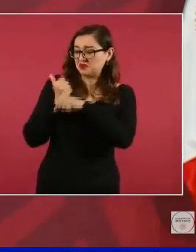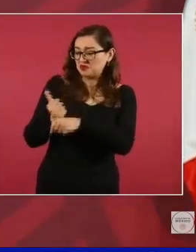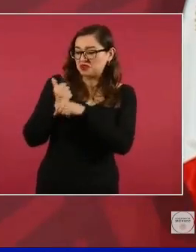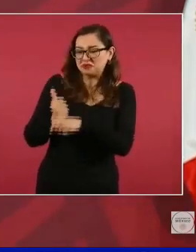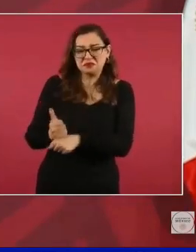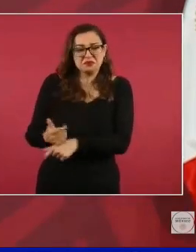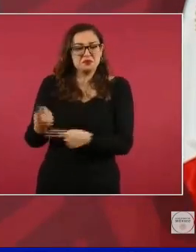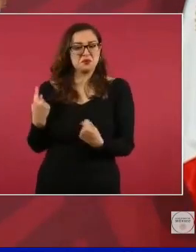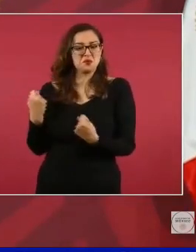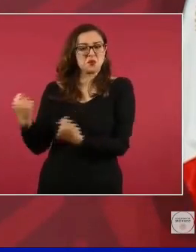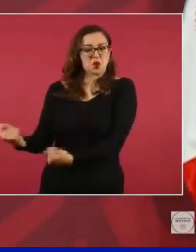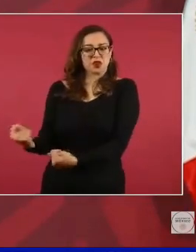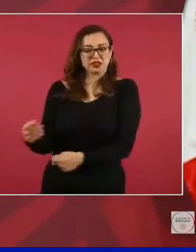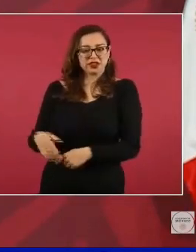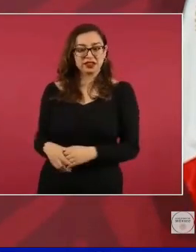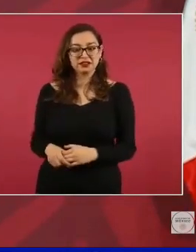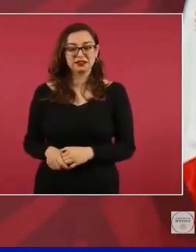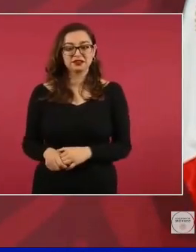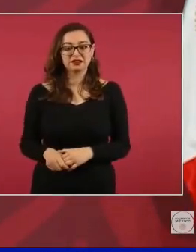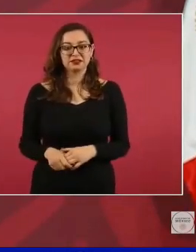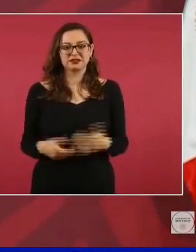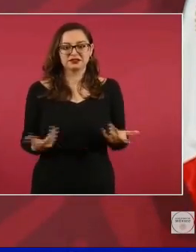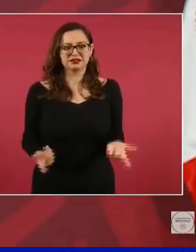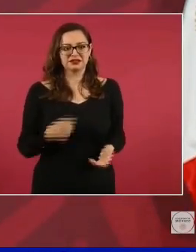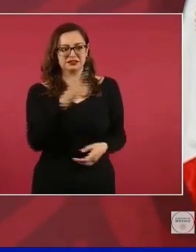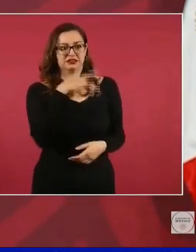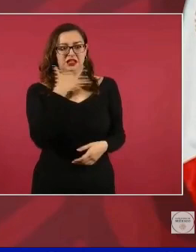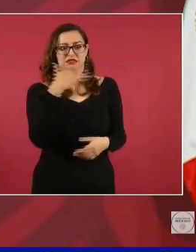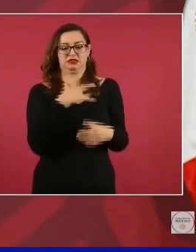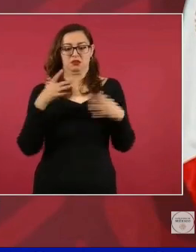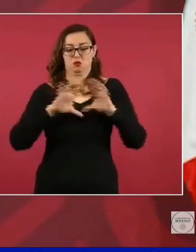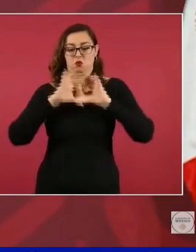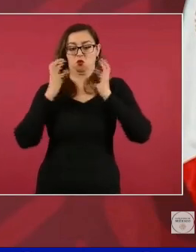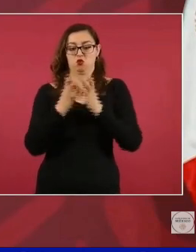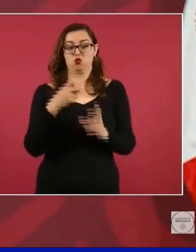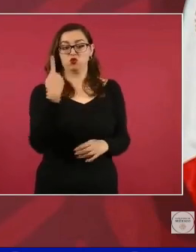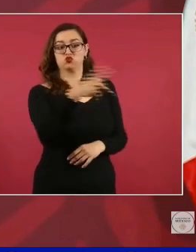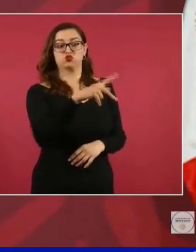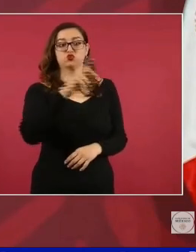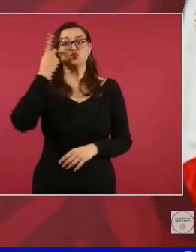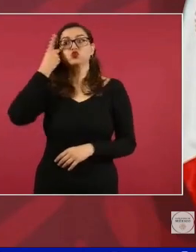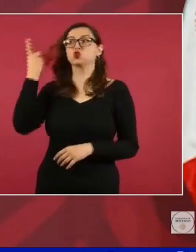como si ellos fuesen los dueños del mundo.